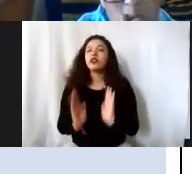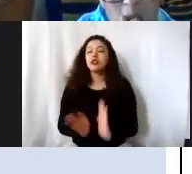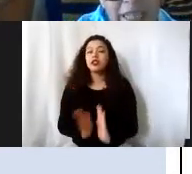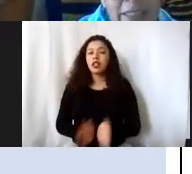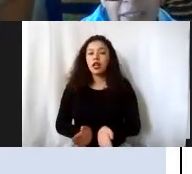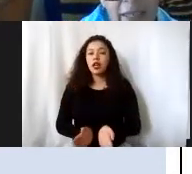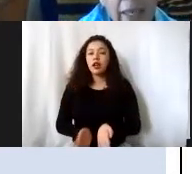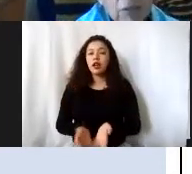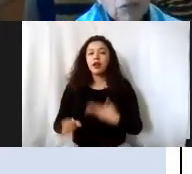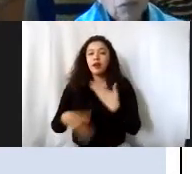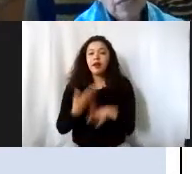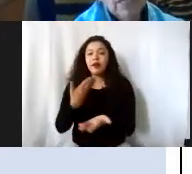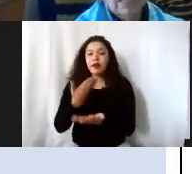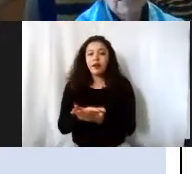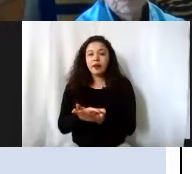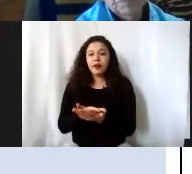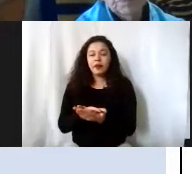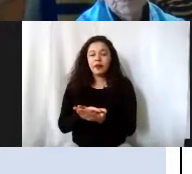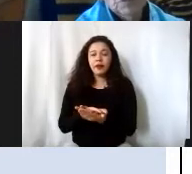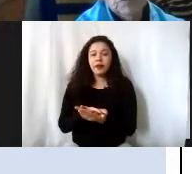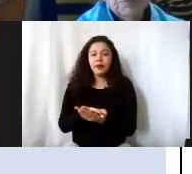proponiendo que ya se dé una